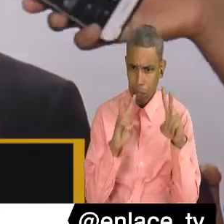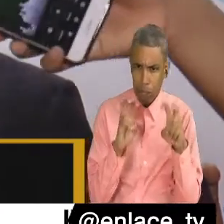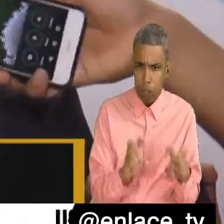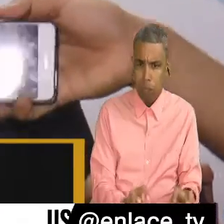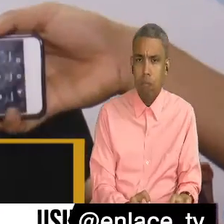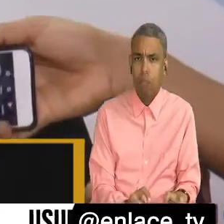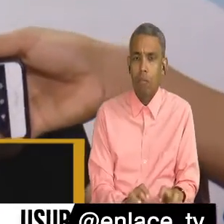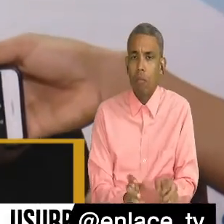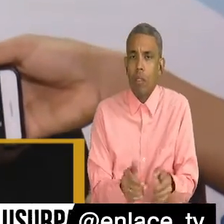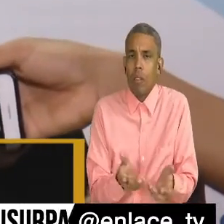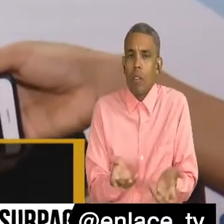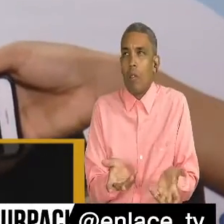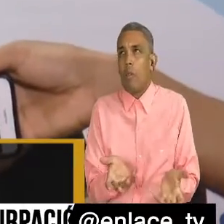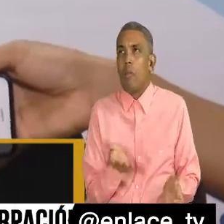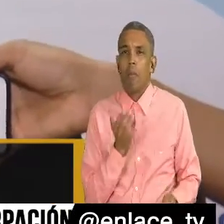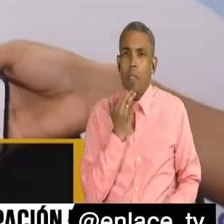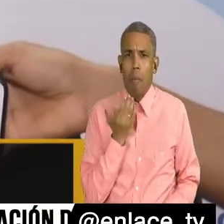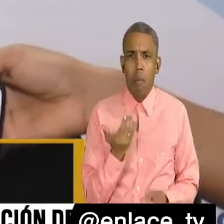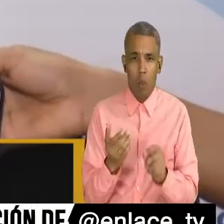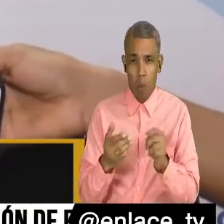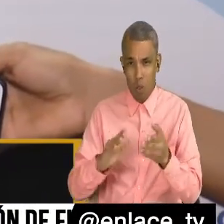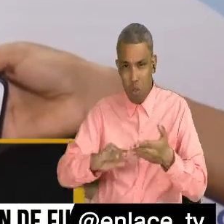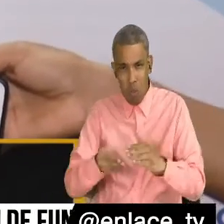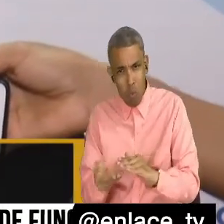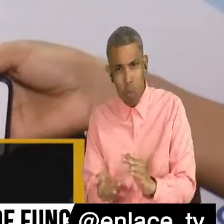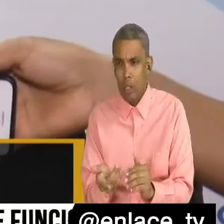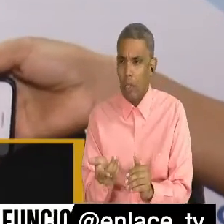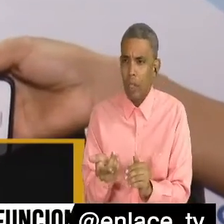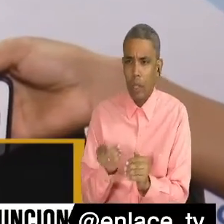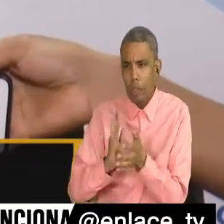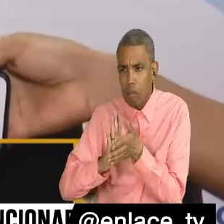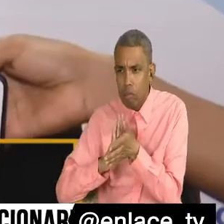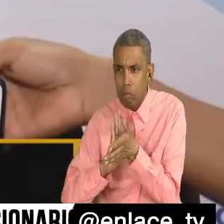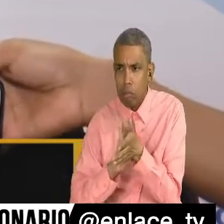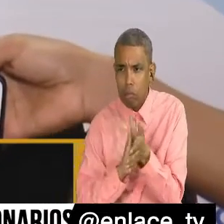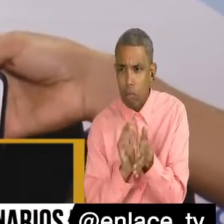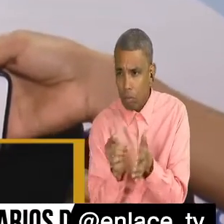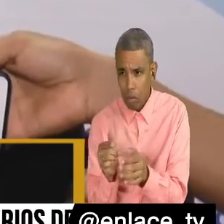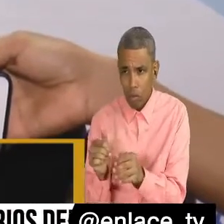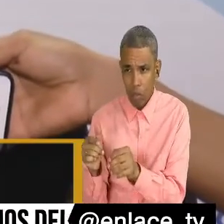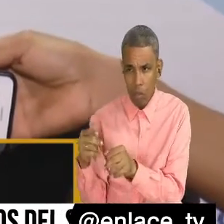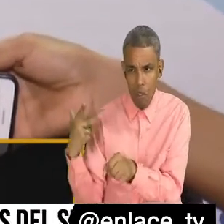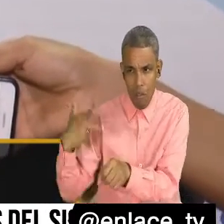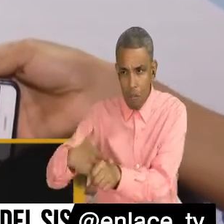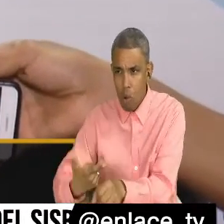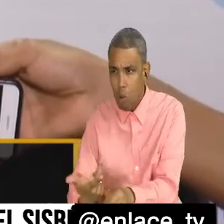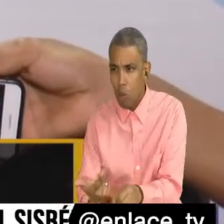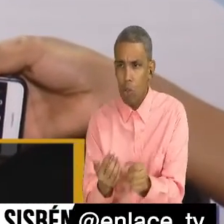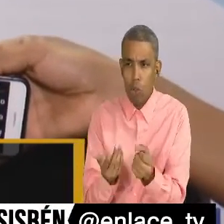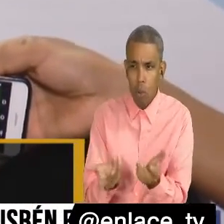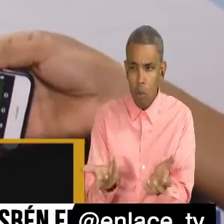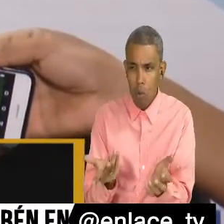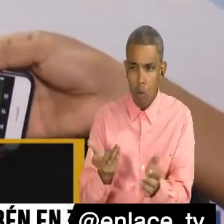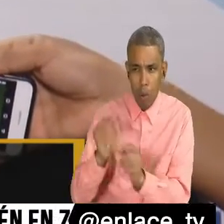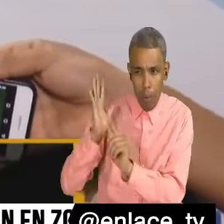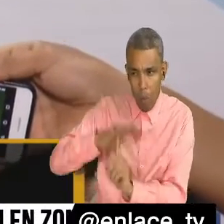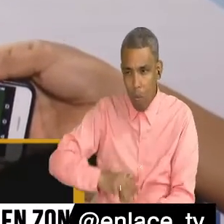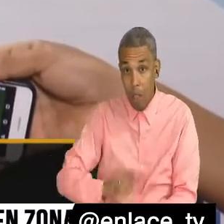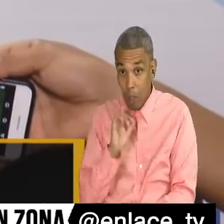cualquier denuncia que existe. Entonces, en este momento nuestra oficina no va a pronunciar sobre esta realidad hasta